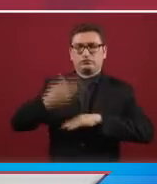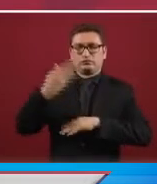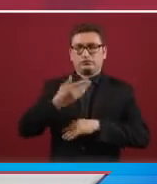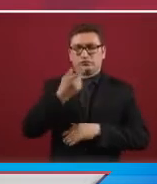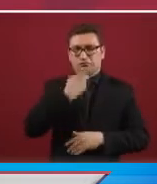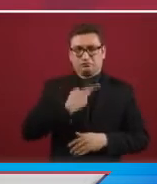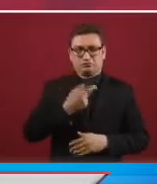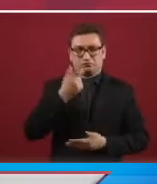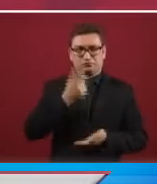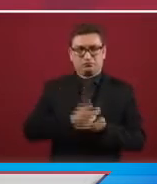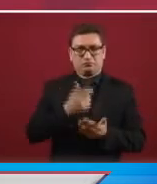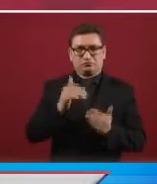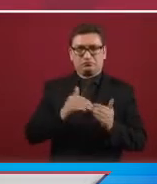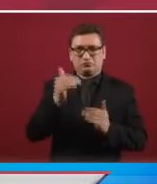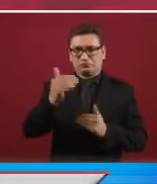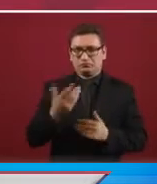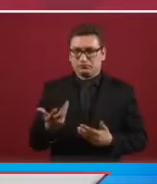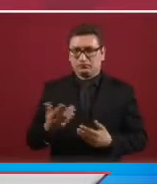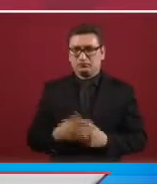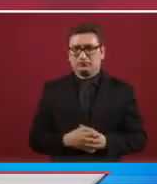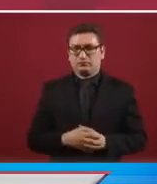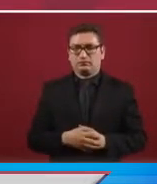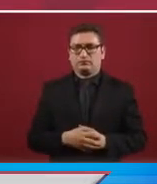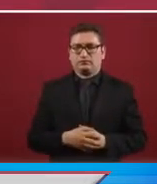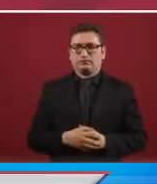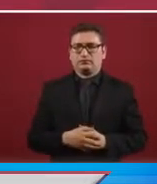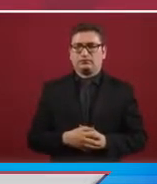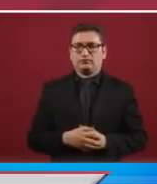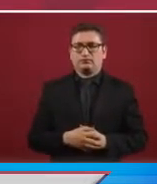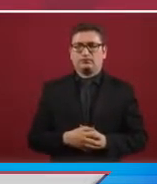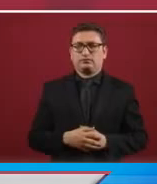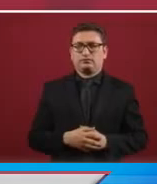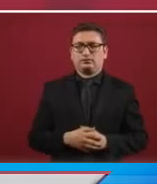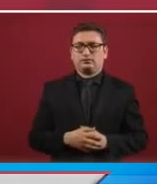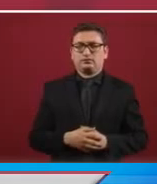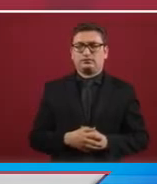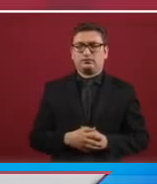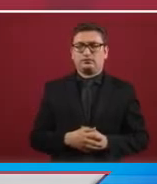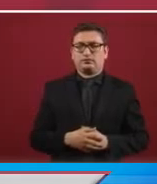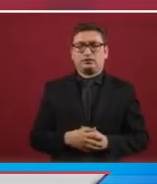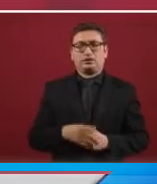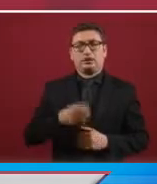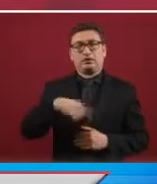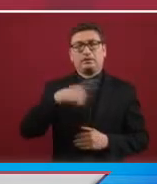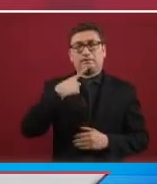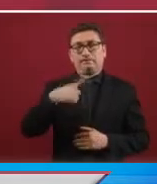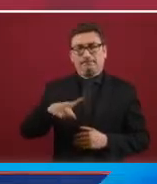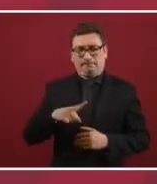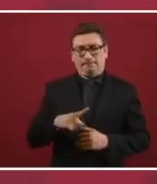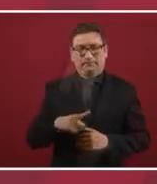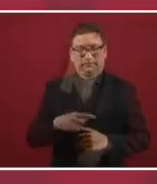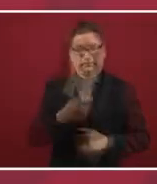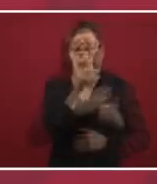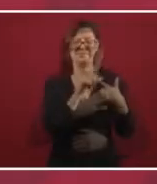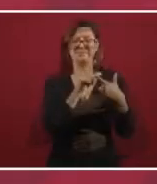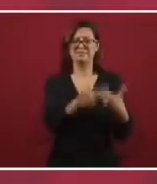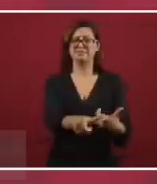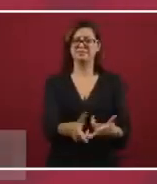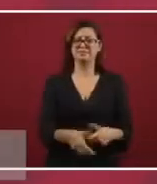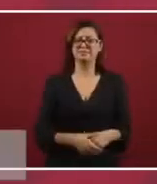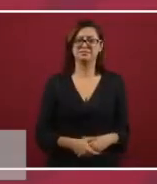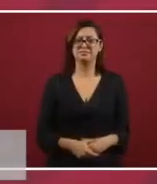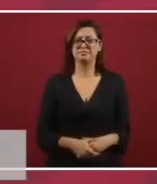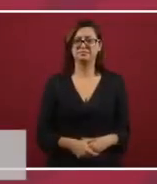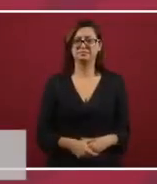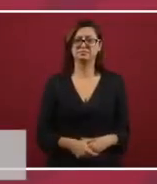la inflación, y las autopistas o carreteras no administradas por Capufe no podrán abusar con aumentos desmedidos. Y